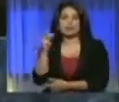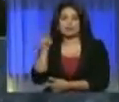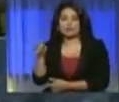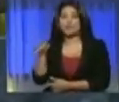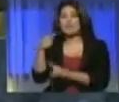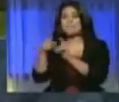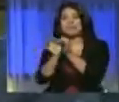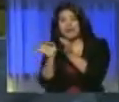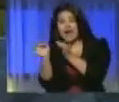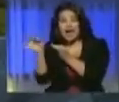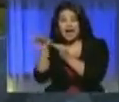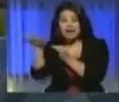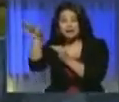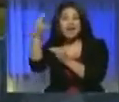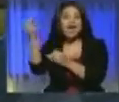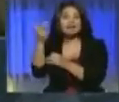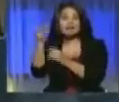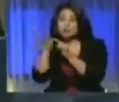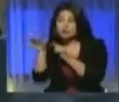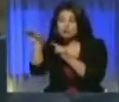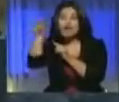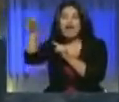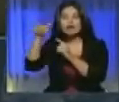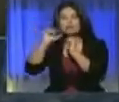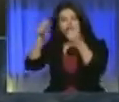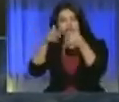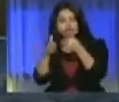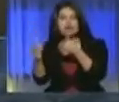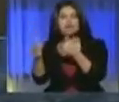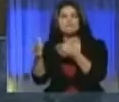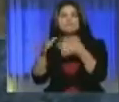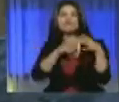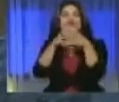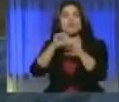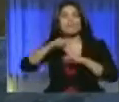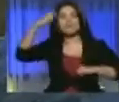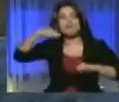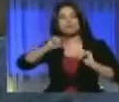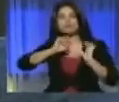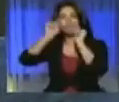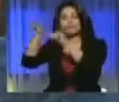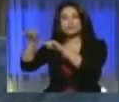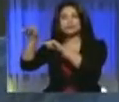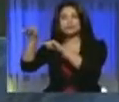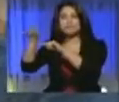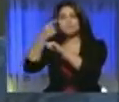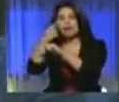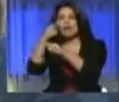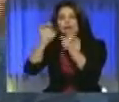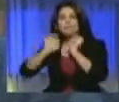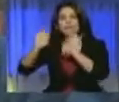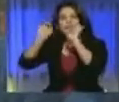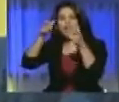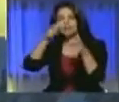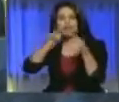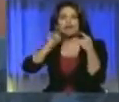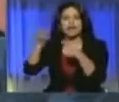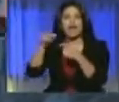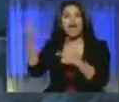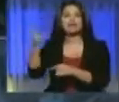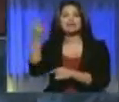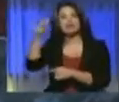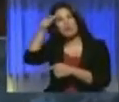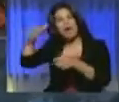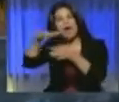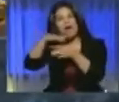también en los próximos días estaremos activando un destacamento de comandos rurales de la Guardia Nacional Bolivariana. Hoy me reuní